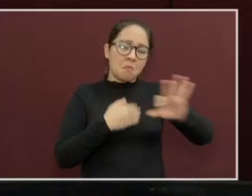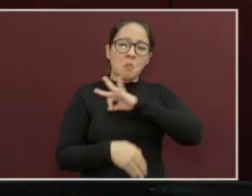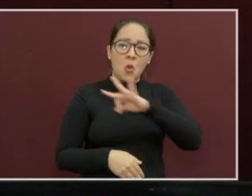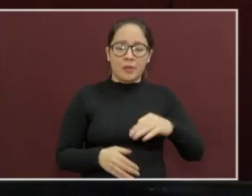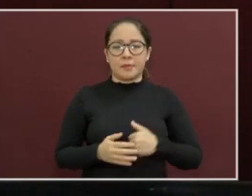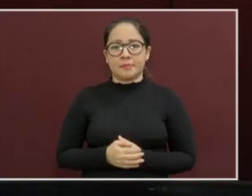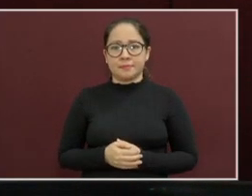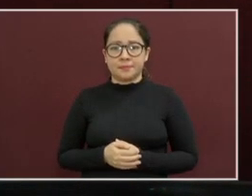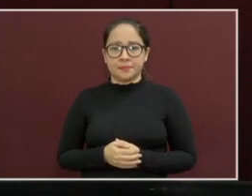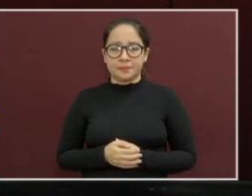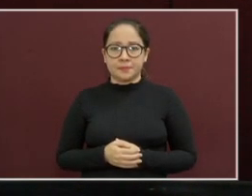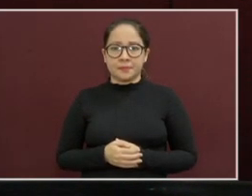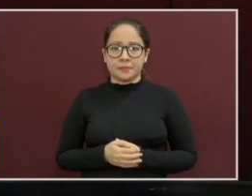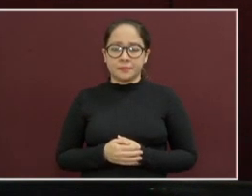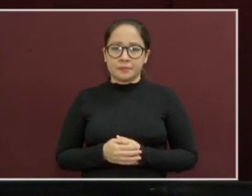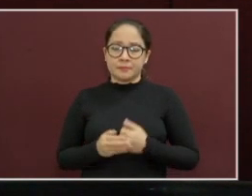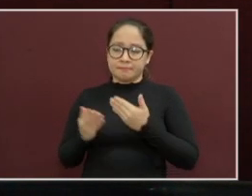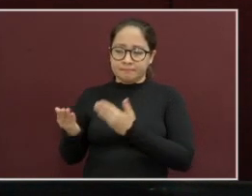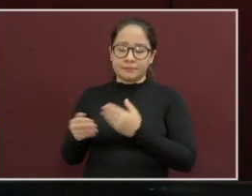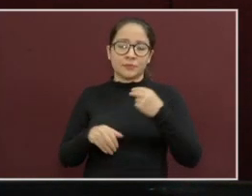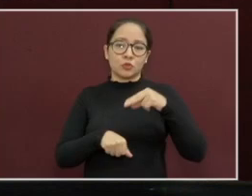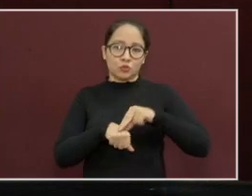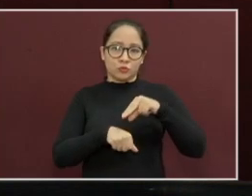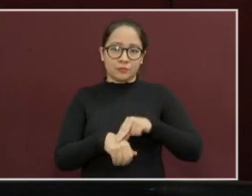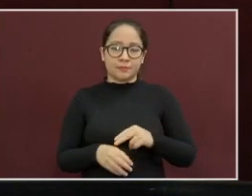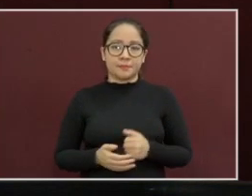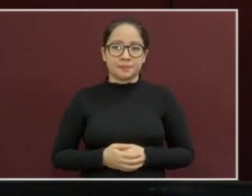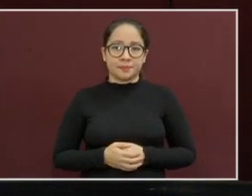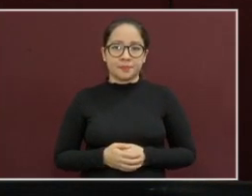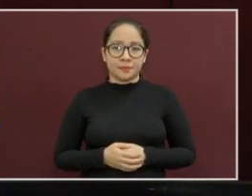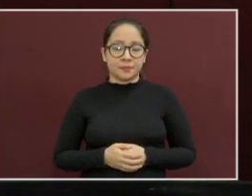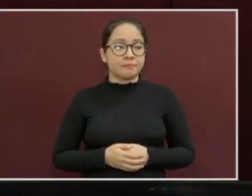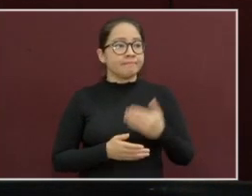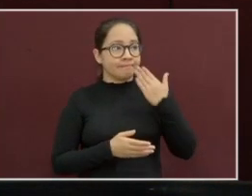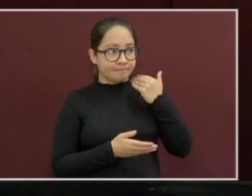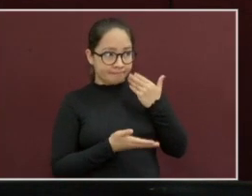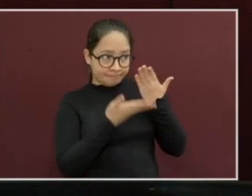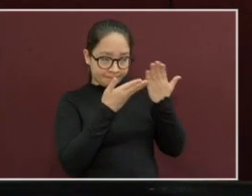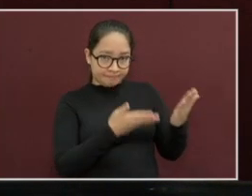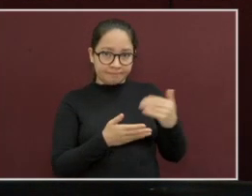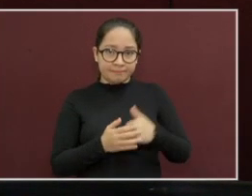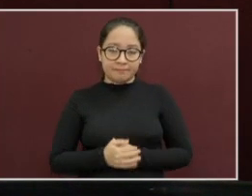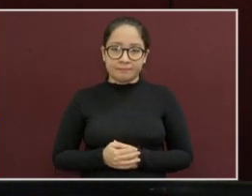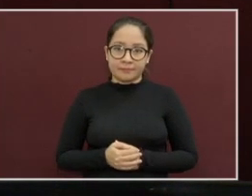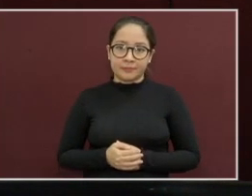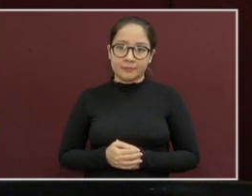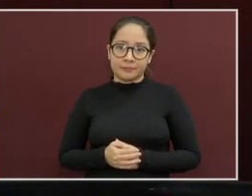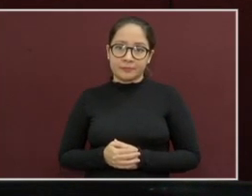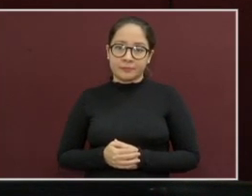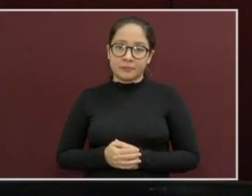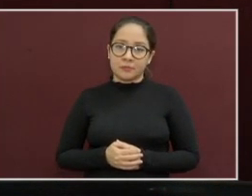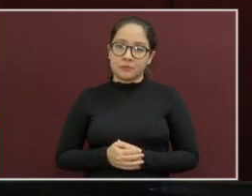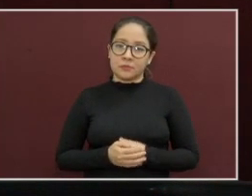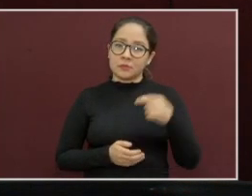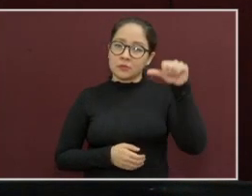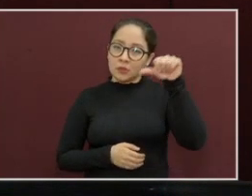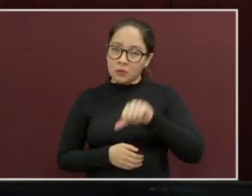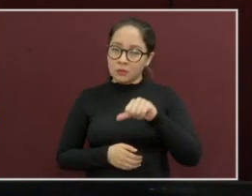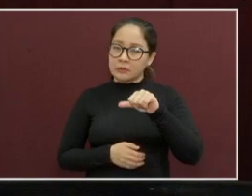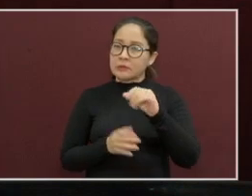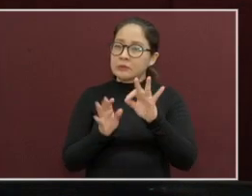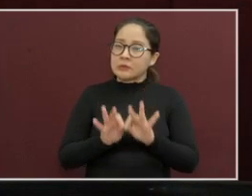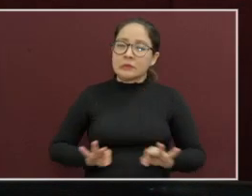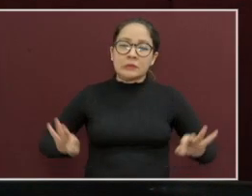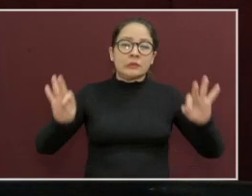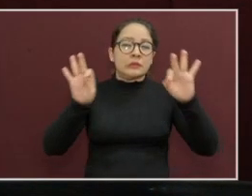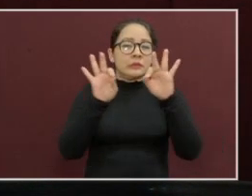doctoras esta noche es necesario mencionar de nuevo el